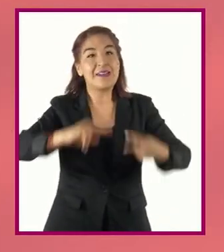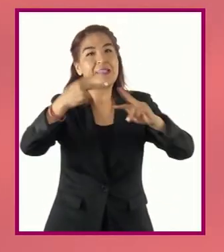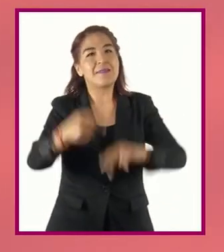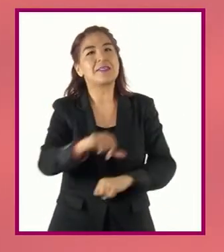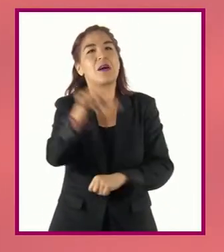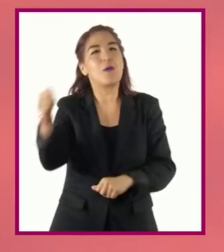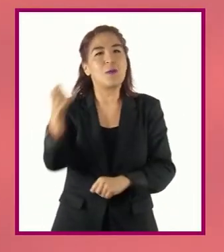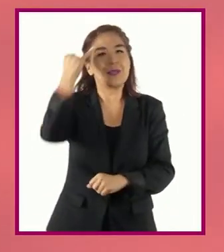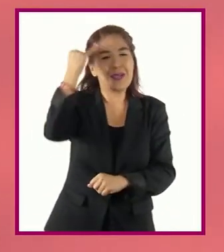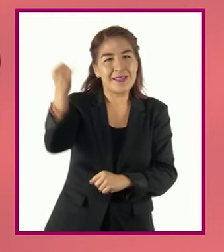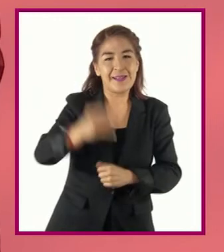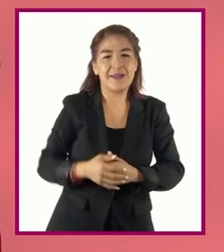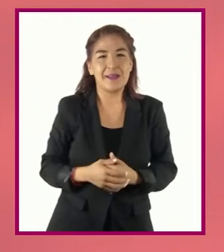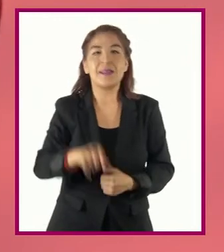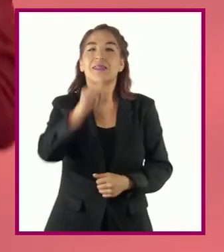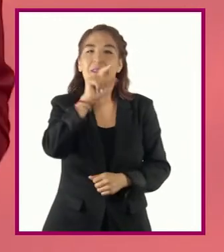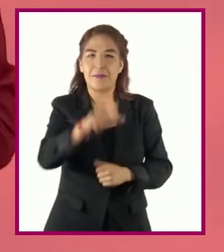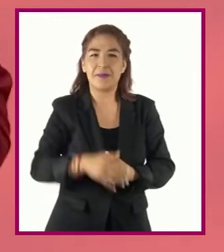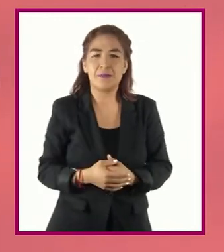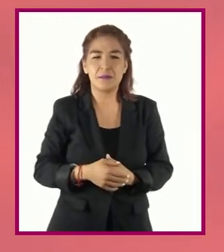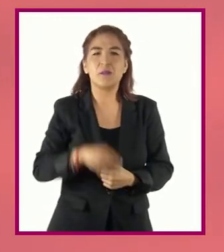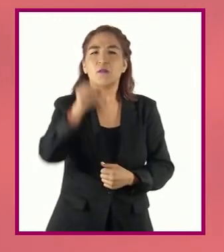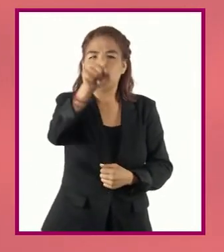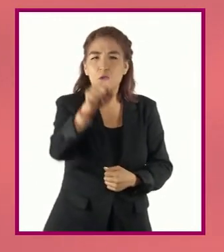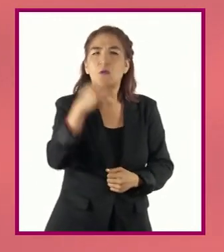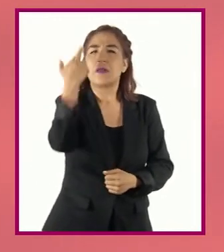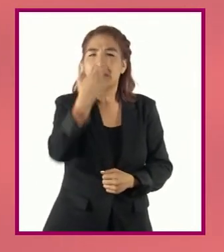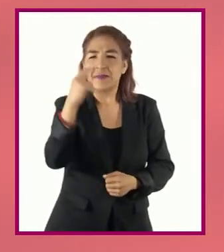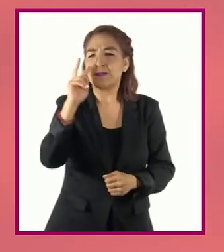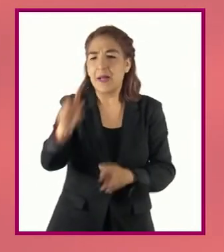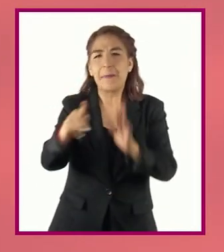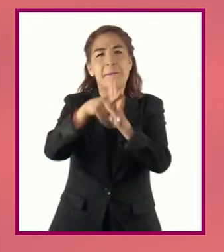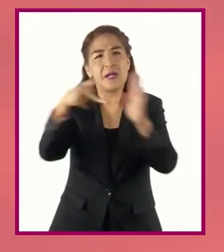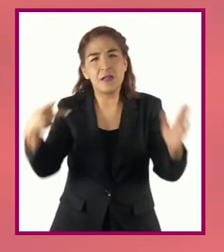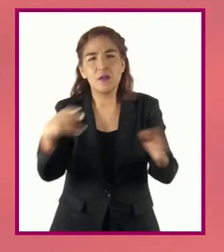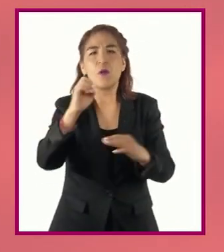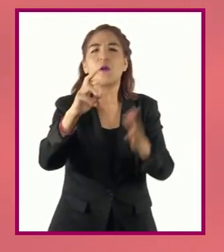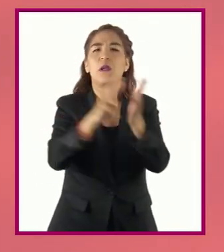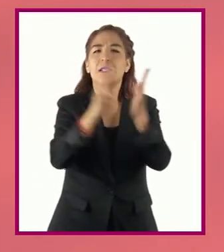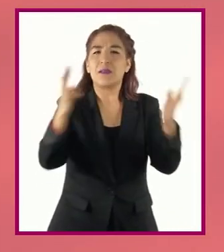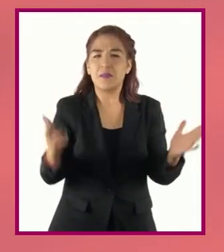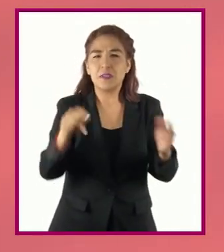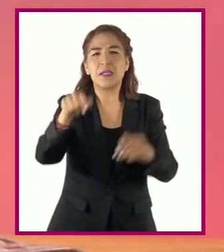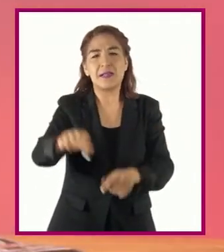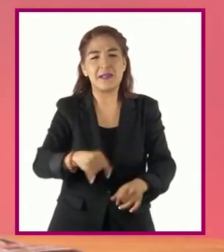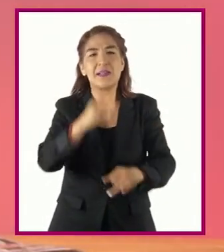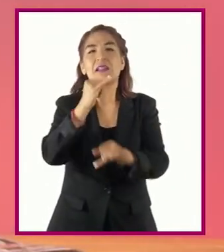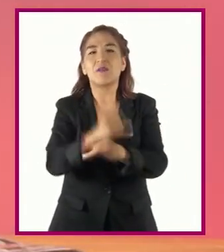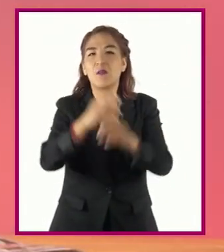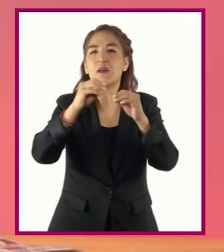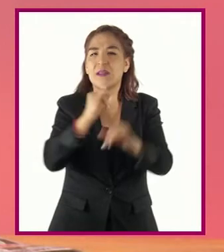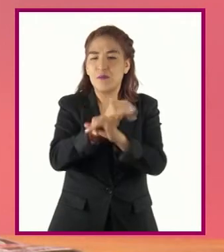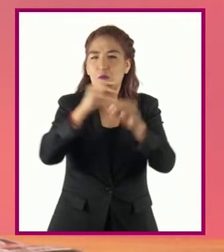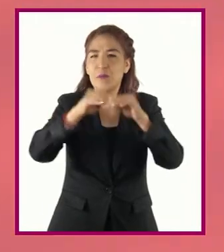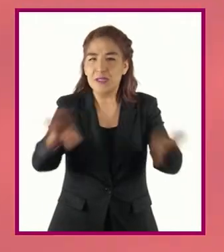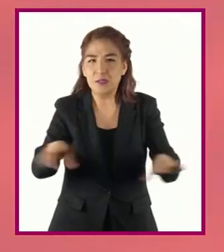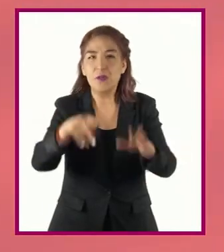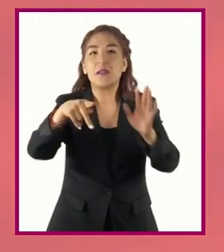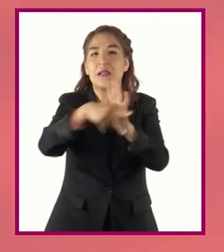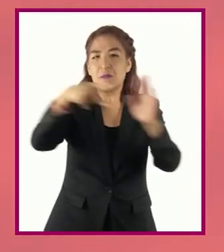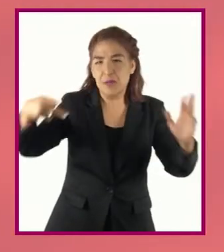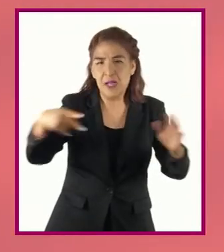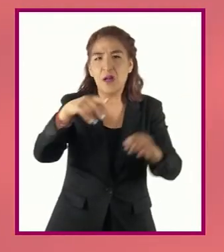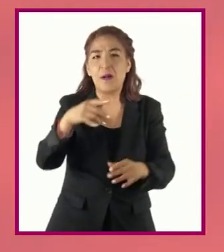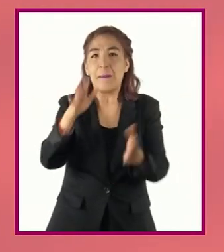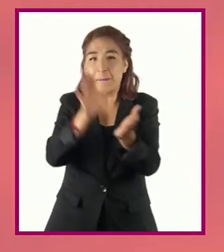otras. Además, si revisan periódicos o revistas de circulación nacional, impresos o en